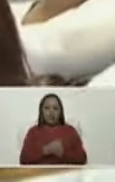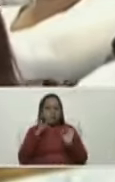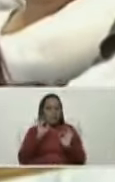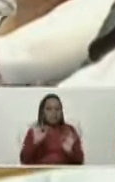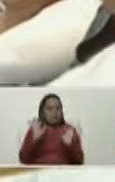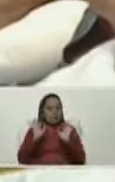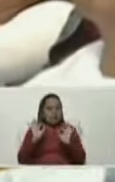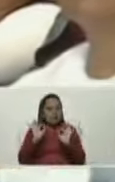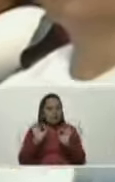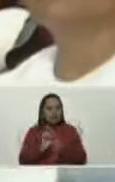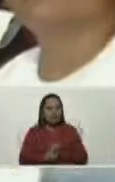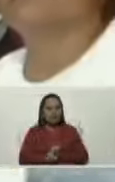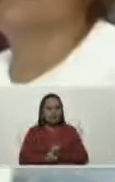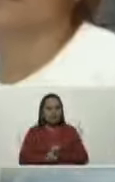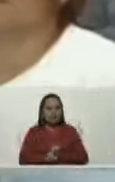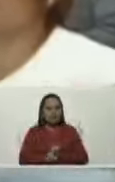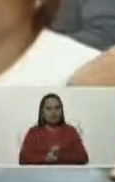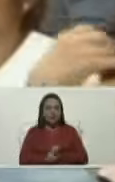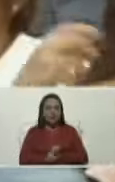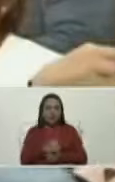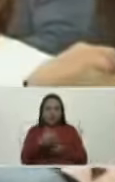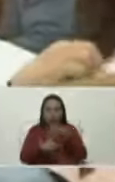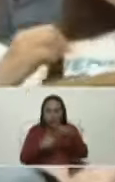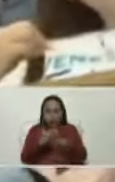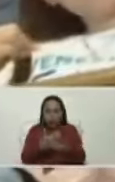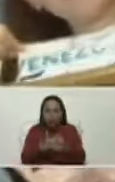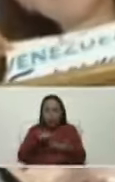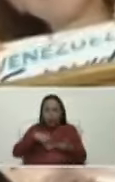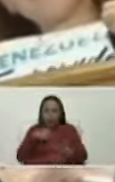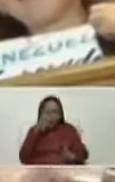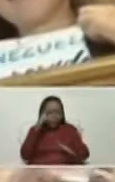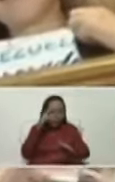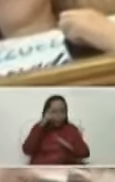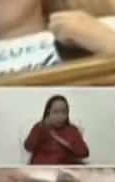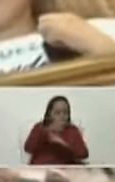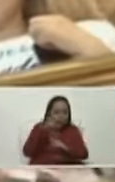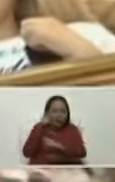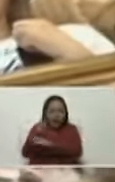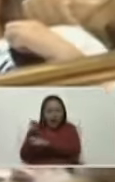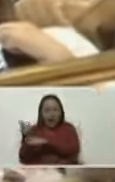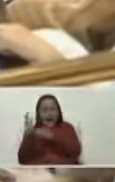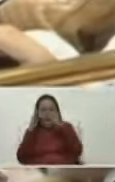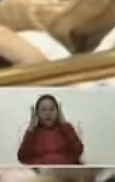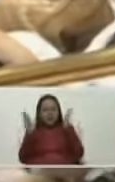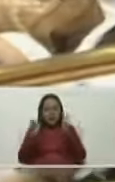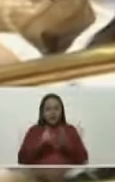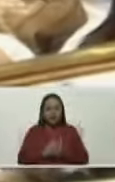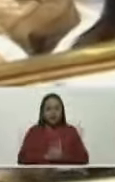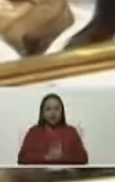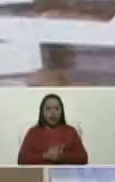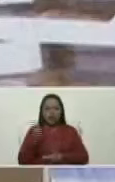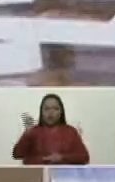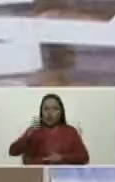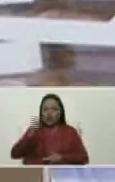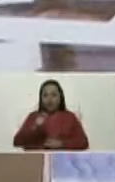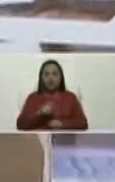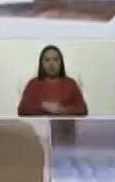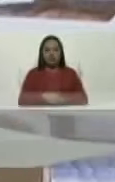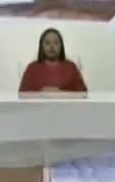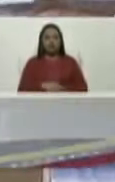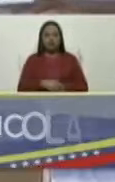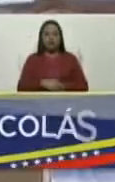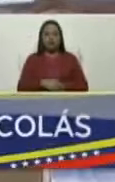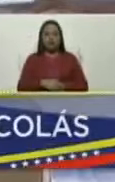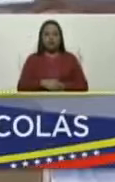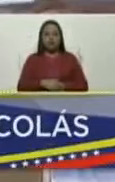puntual, quirúrgica, para ir donde hace falta levantar, ¿verdad?